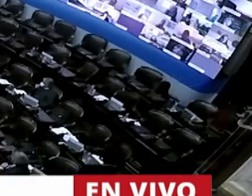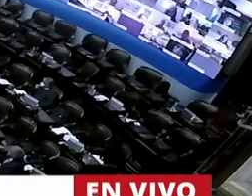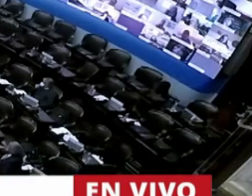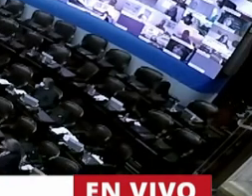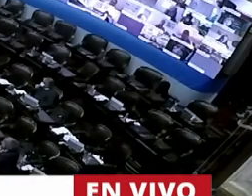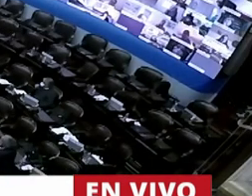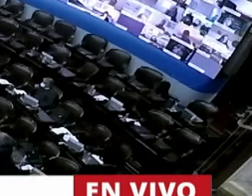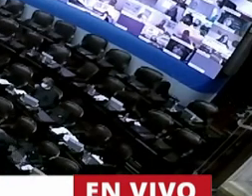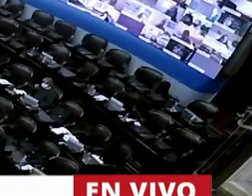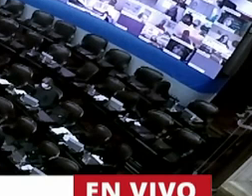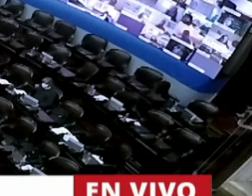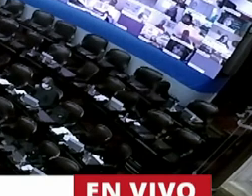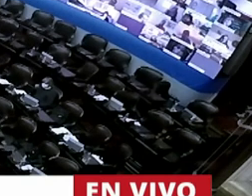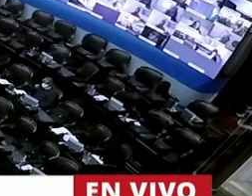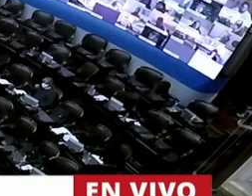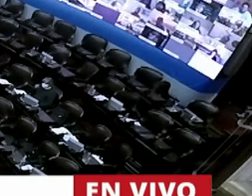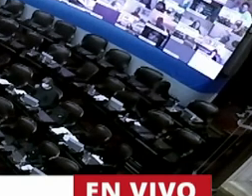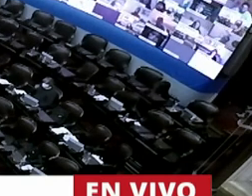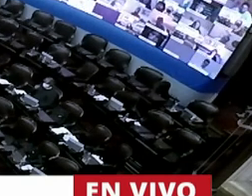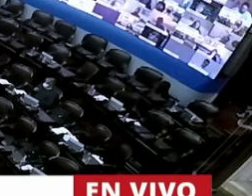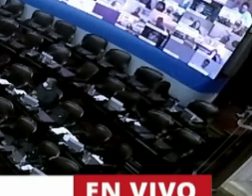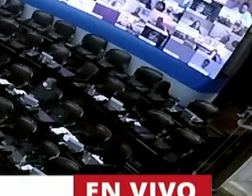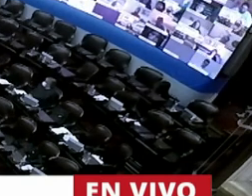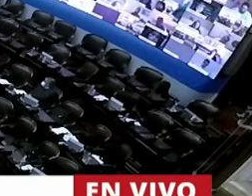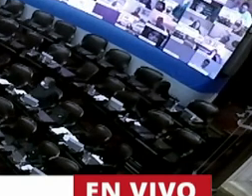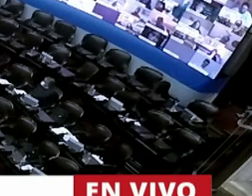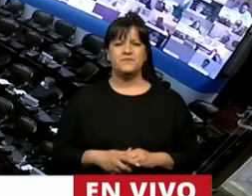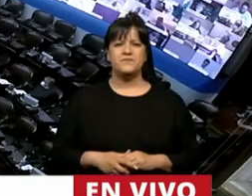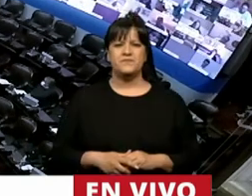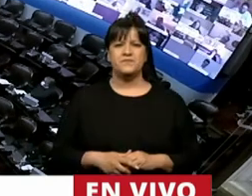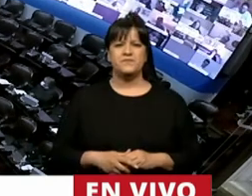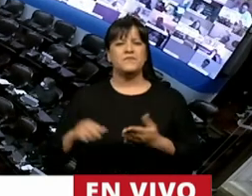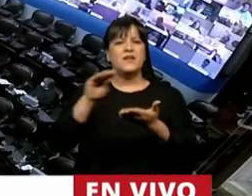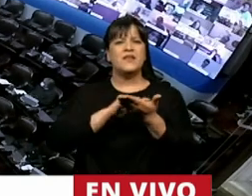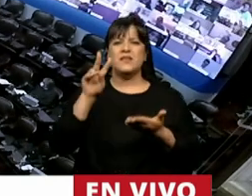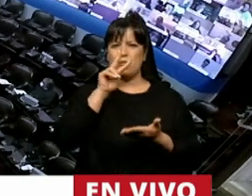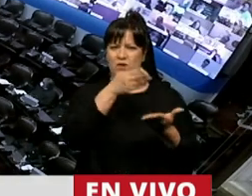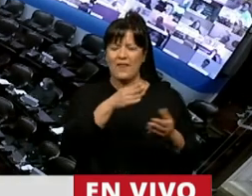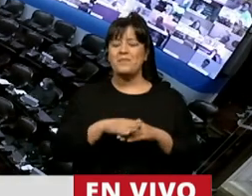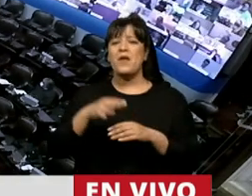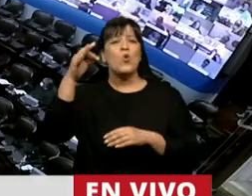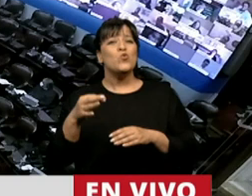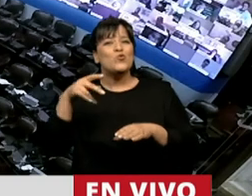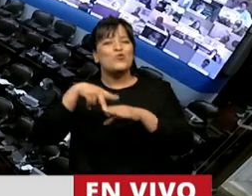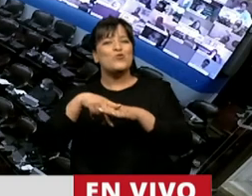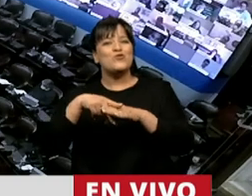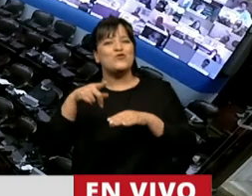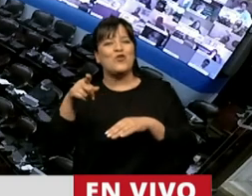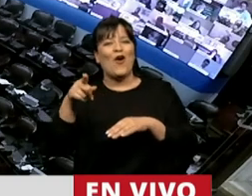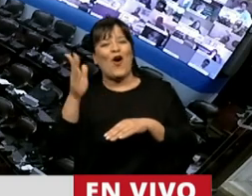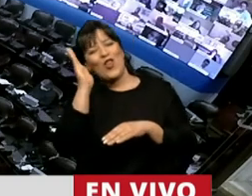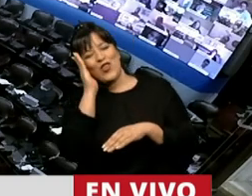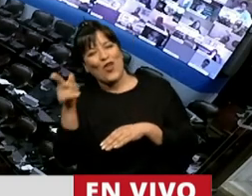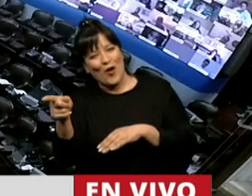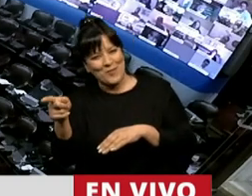cresi haar n no justo la puse a dormir para poder conversar con